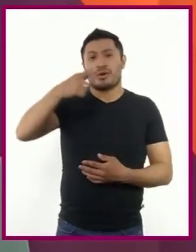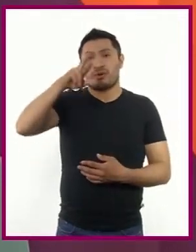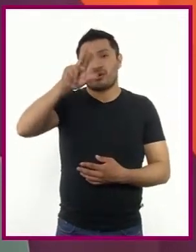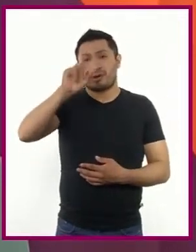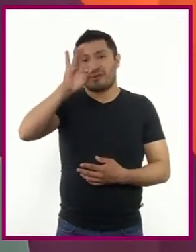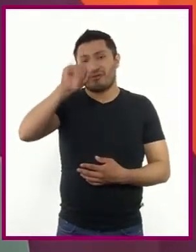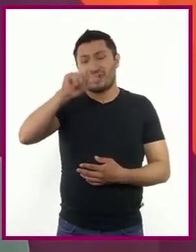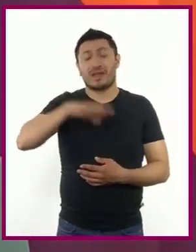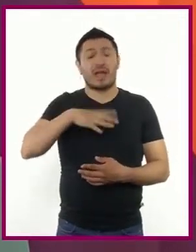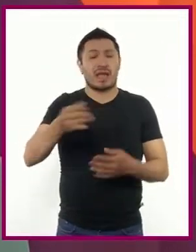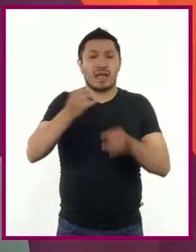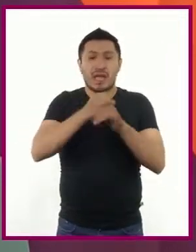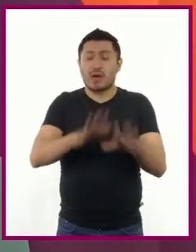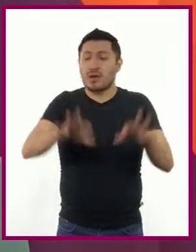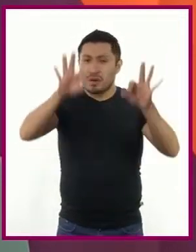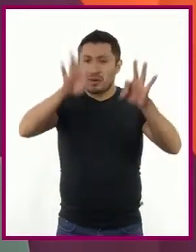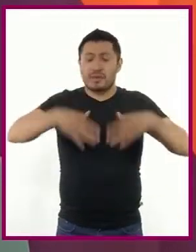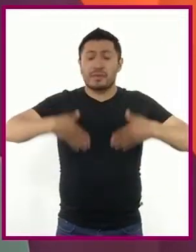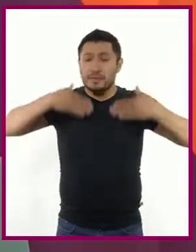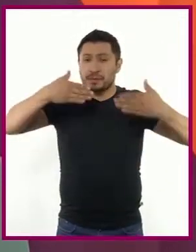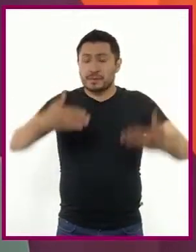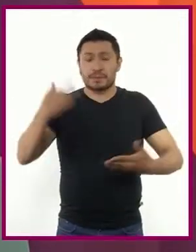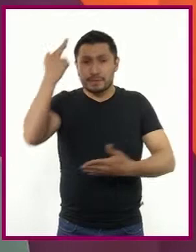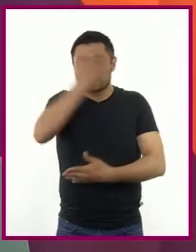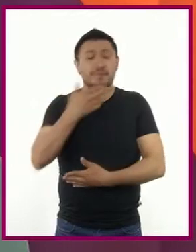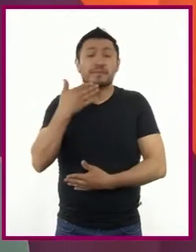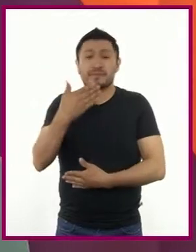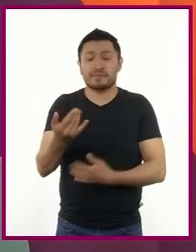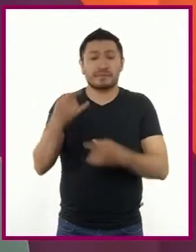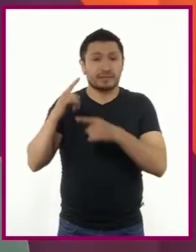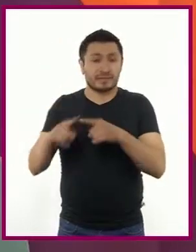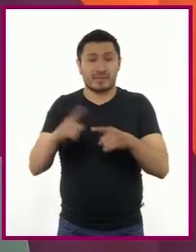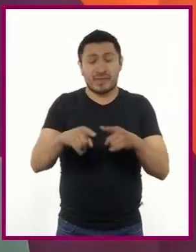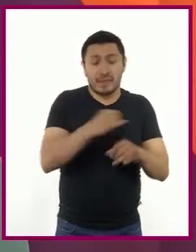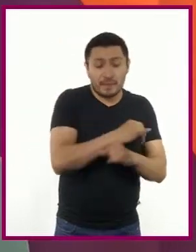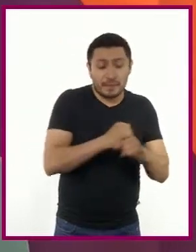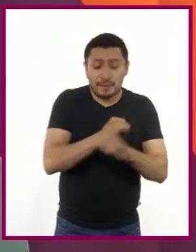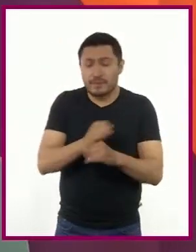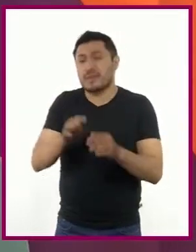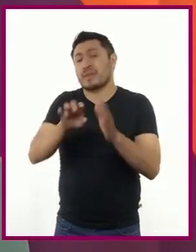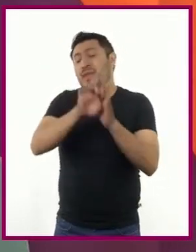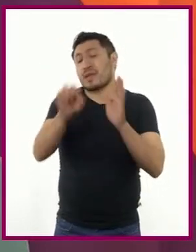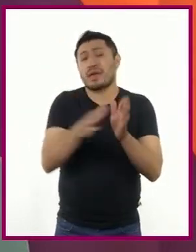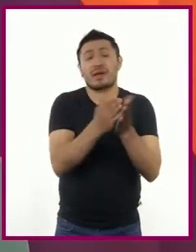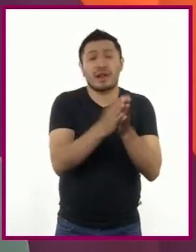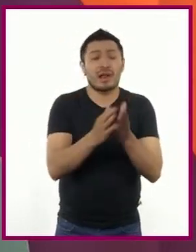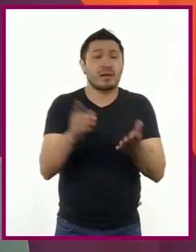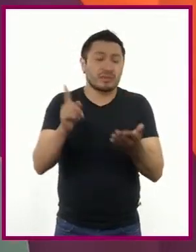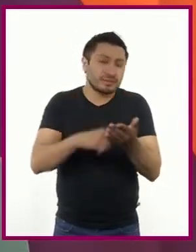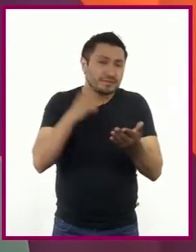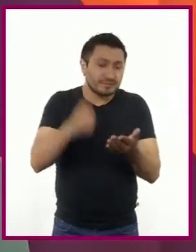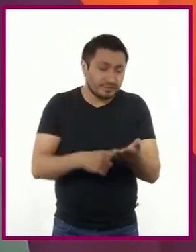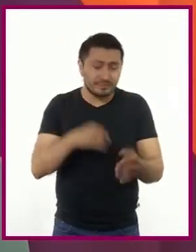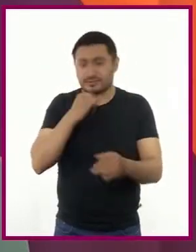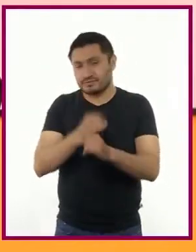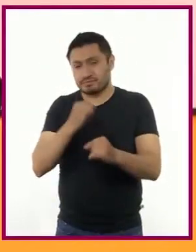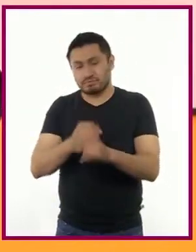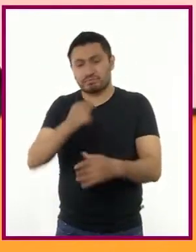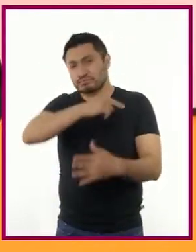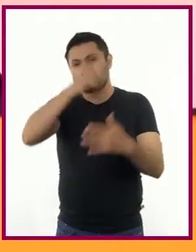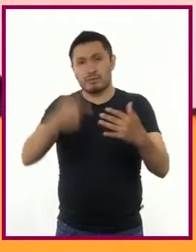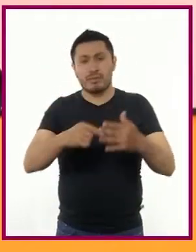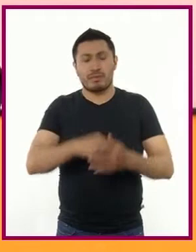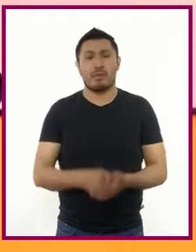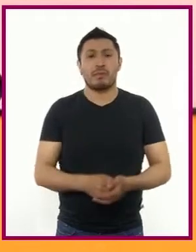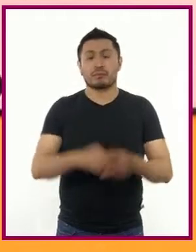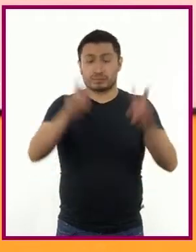información confiable y verificable en fuentes diversas como libros, revistas, enciclopedias e Internet.